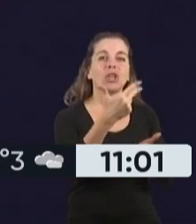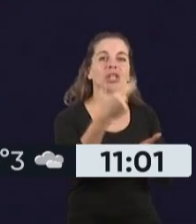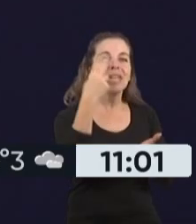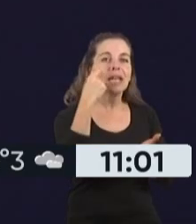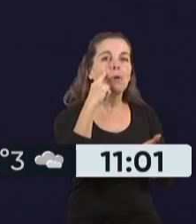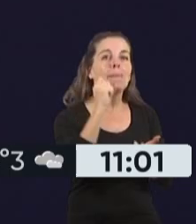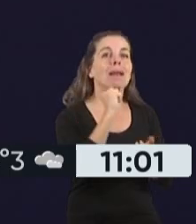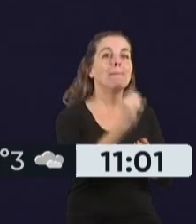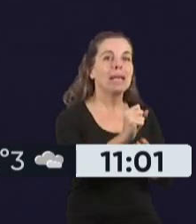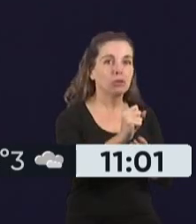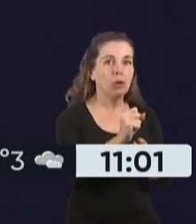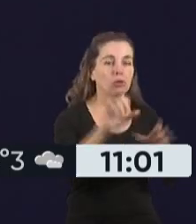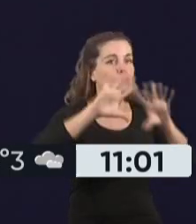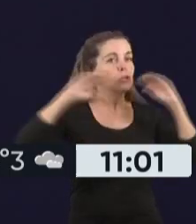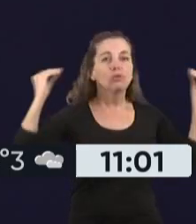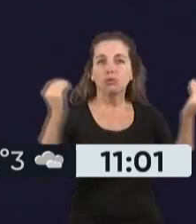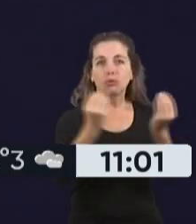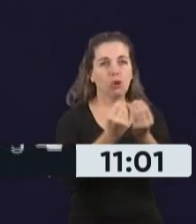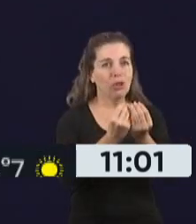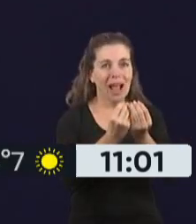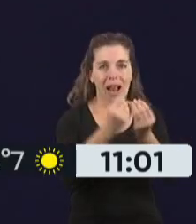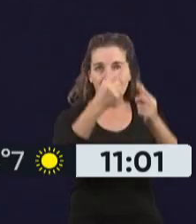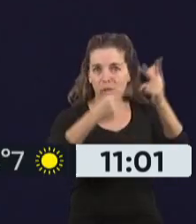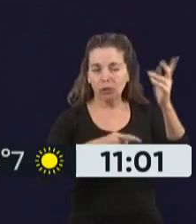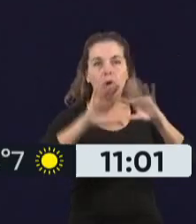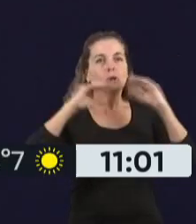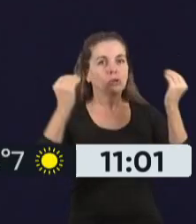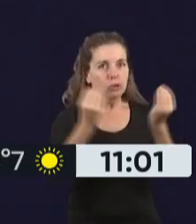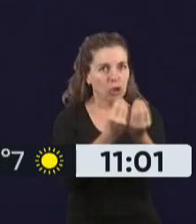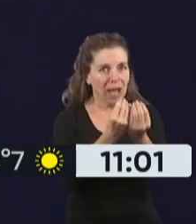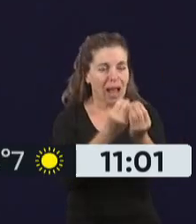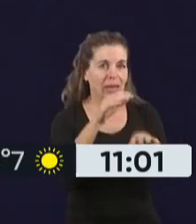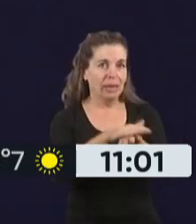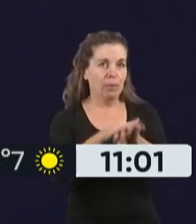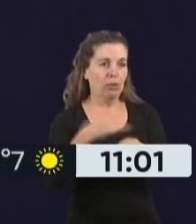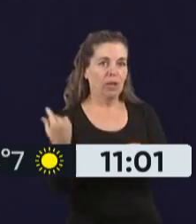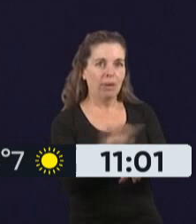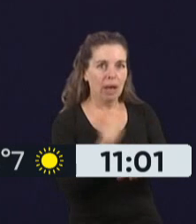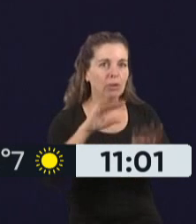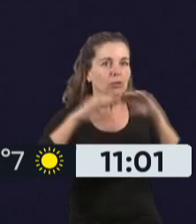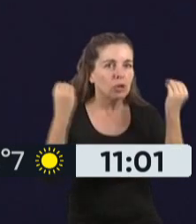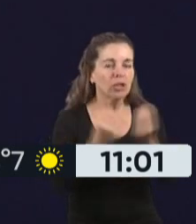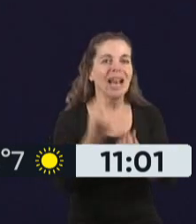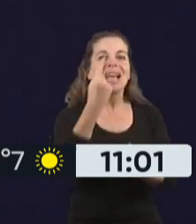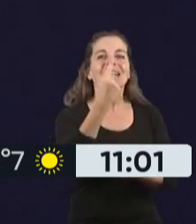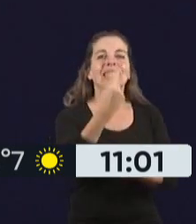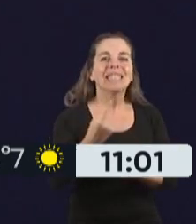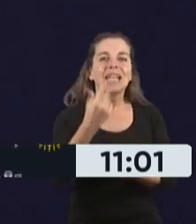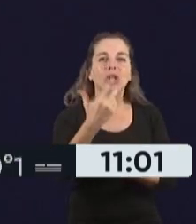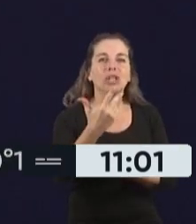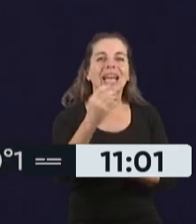42.639.000 pesos. El costo total del operativo, en lo que a nosotros respecta, por supuesto, fue de